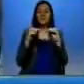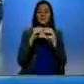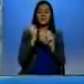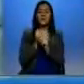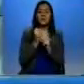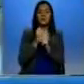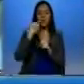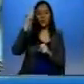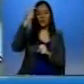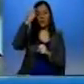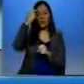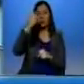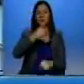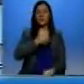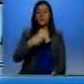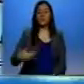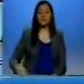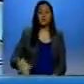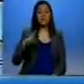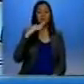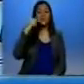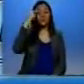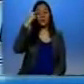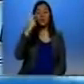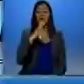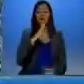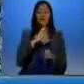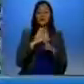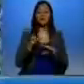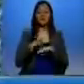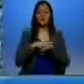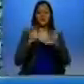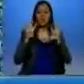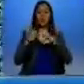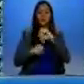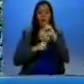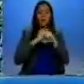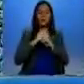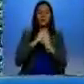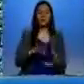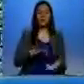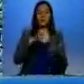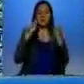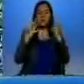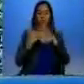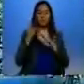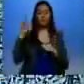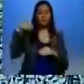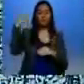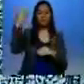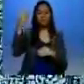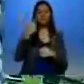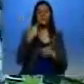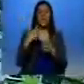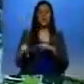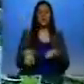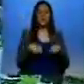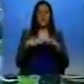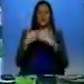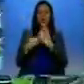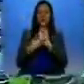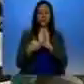El presidente Rafael Correa se refirió a los avances de los 9 años de Revolución Ciudadana y las próximas acciones de la oposición.